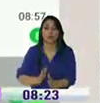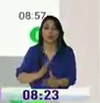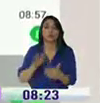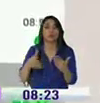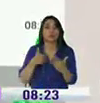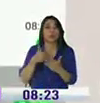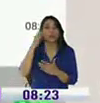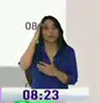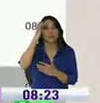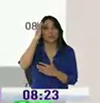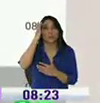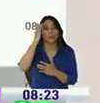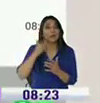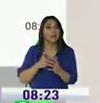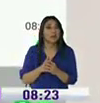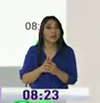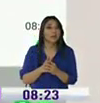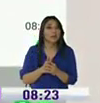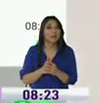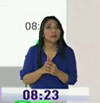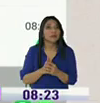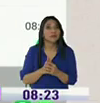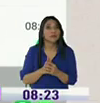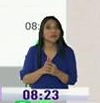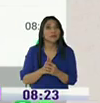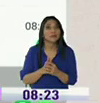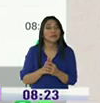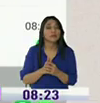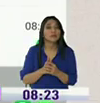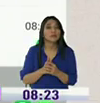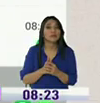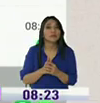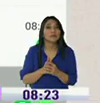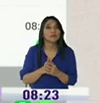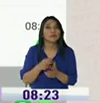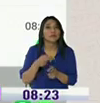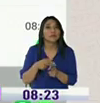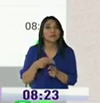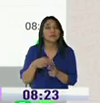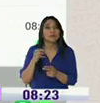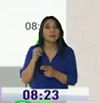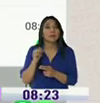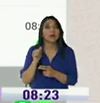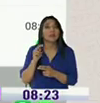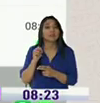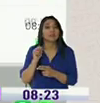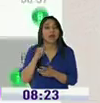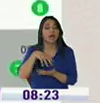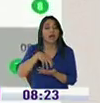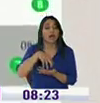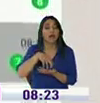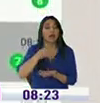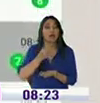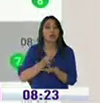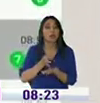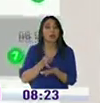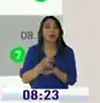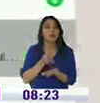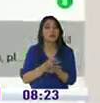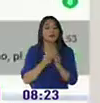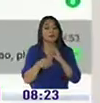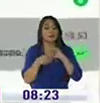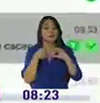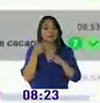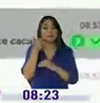preocupada, perteneciente a la comuna Chillamburgo. Esto en la Manambia, tú del Cotopaxi nos están mandando, mi querido Averito. Desde hace más de